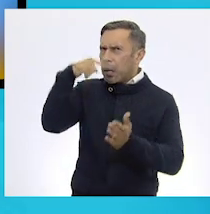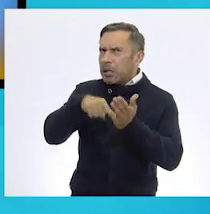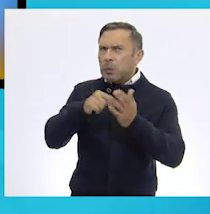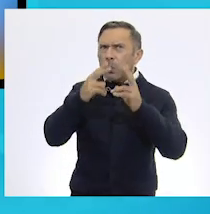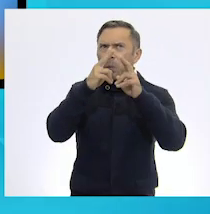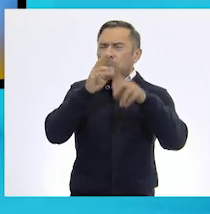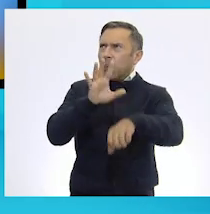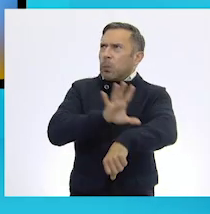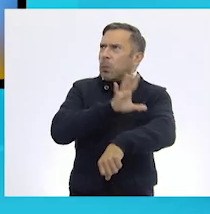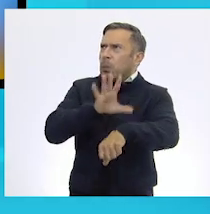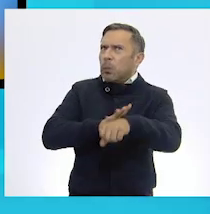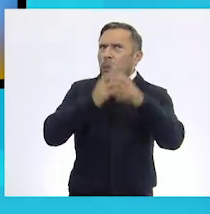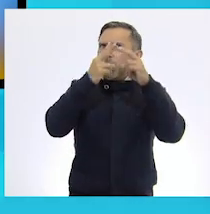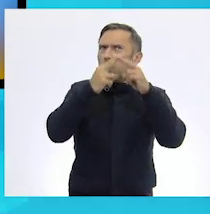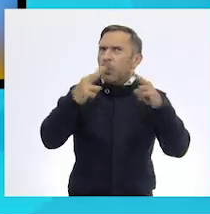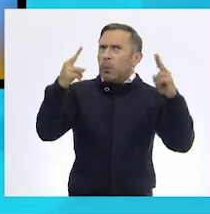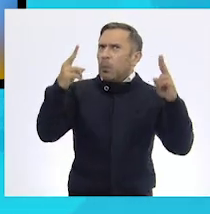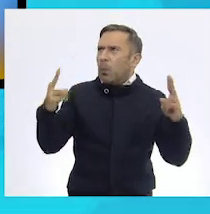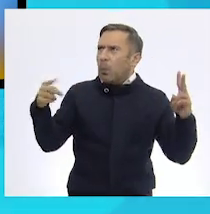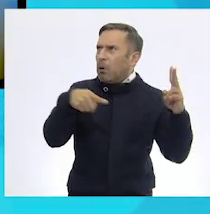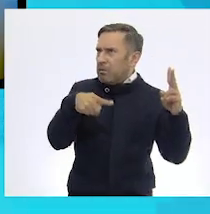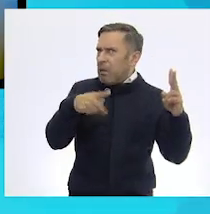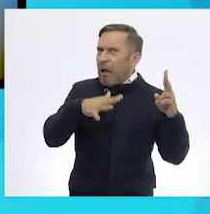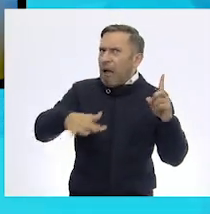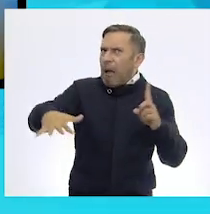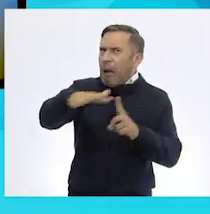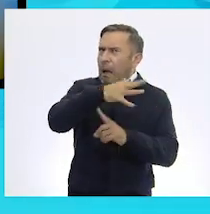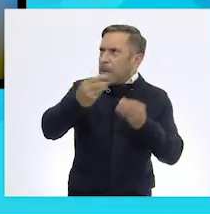ambiente? Lo escuché en la escuela.